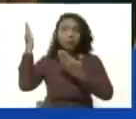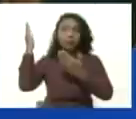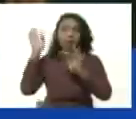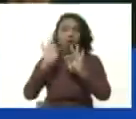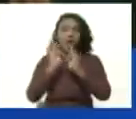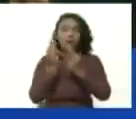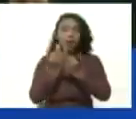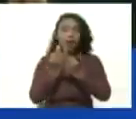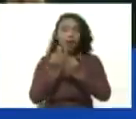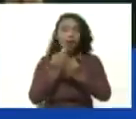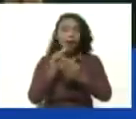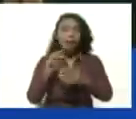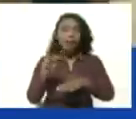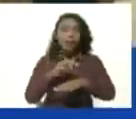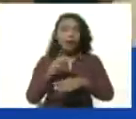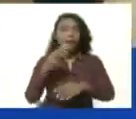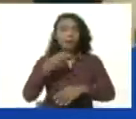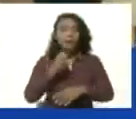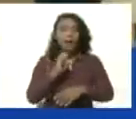Familia de Pedro Infante.